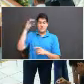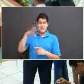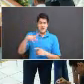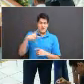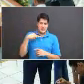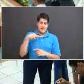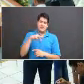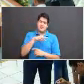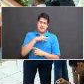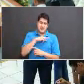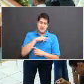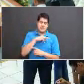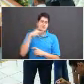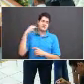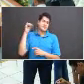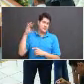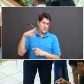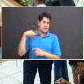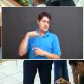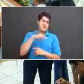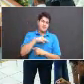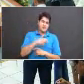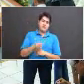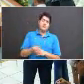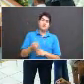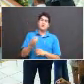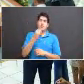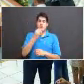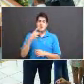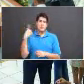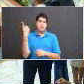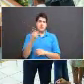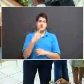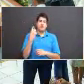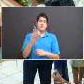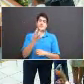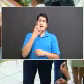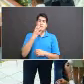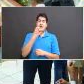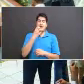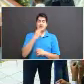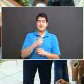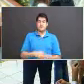bendícenos. Bendícenos, bendícenos. Comamos todos juntos del pan, hermanos.